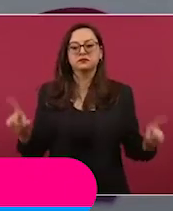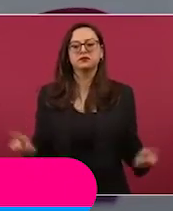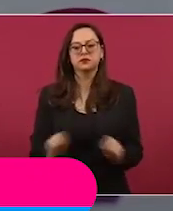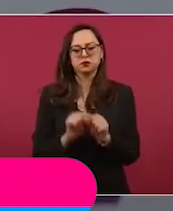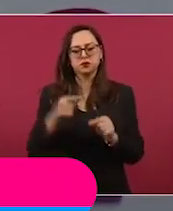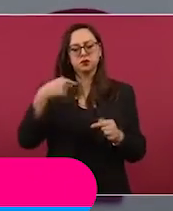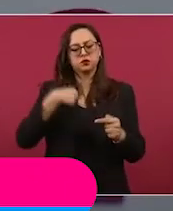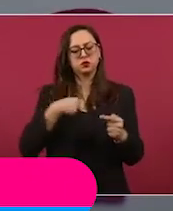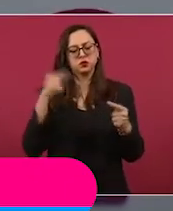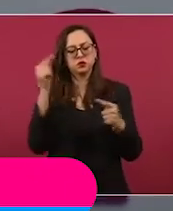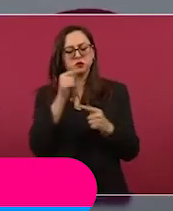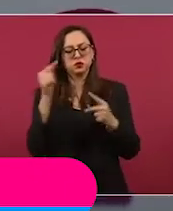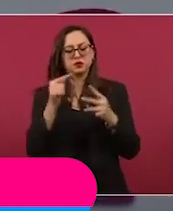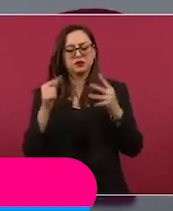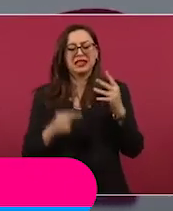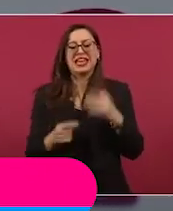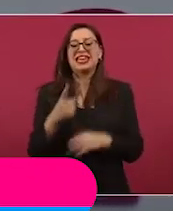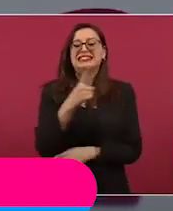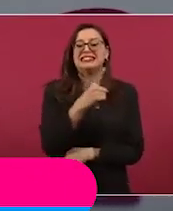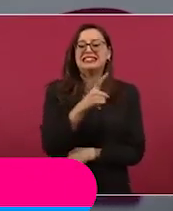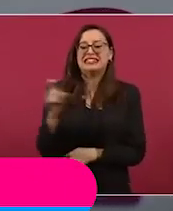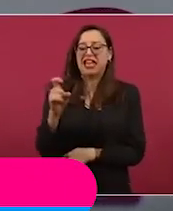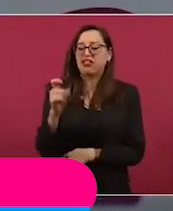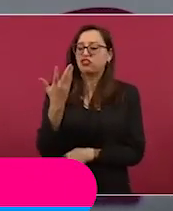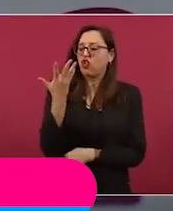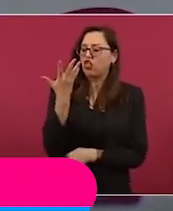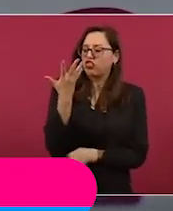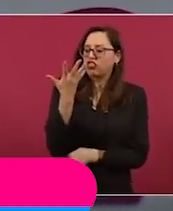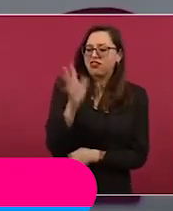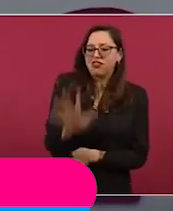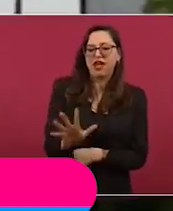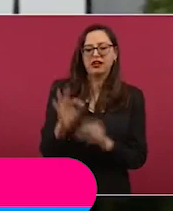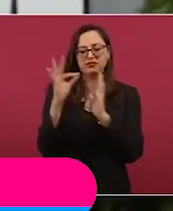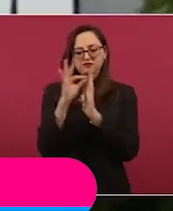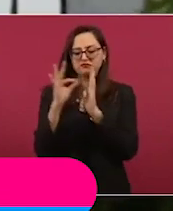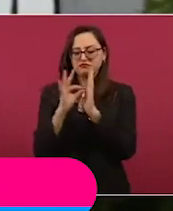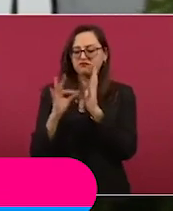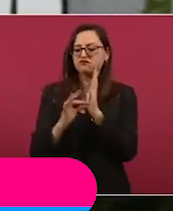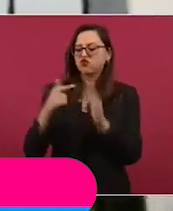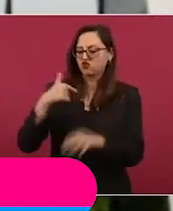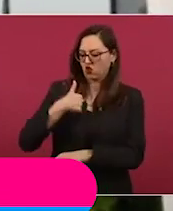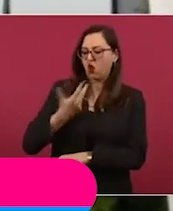enumeraré 110 acciones y